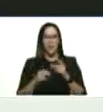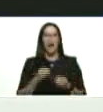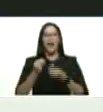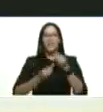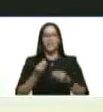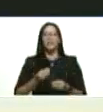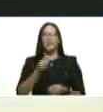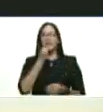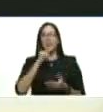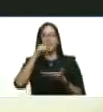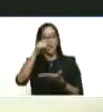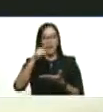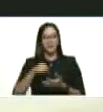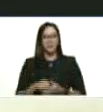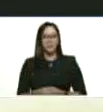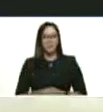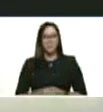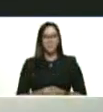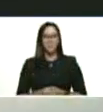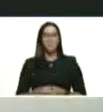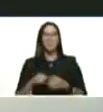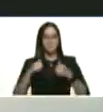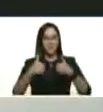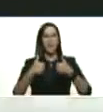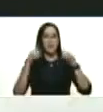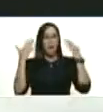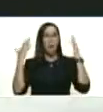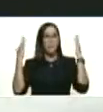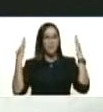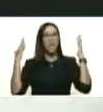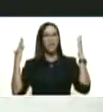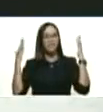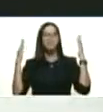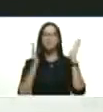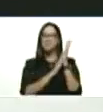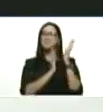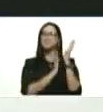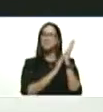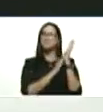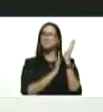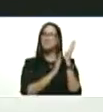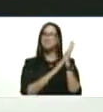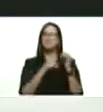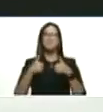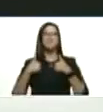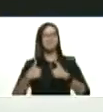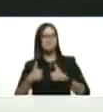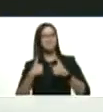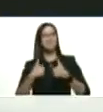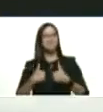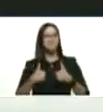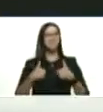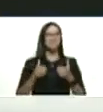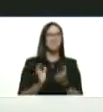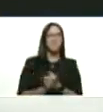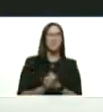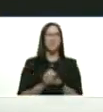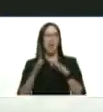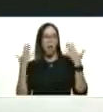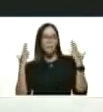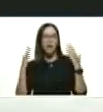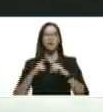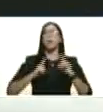en su CLAP. ¿Está bien? Aplauso, muy bien, chévere. Ay, muy bien, los aplaudo.